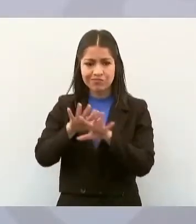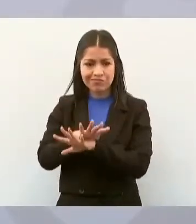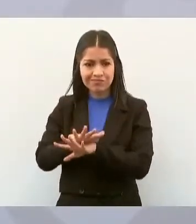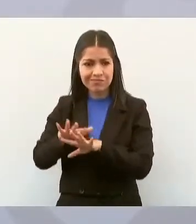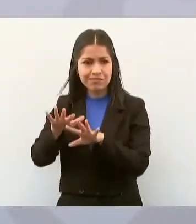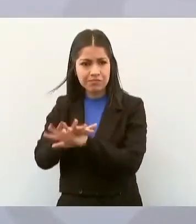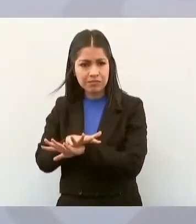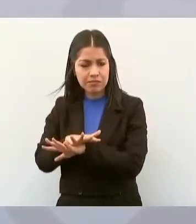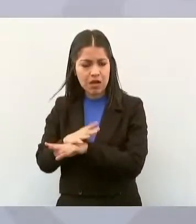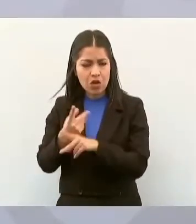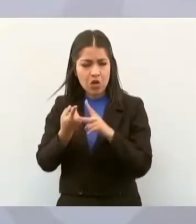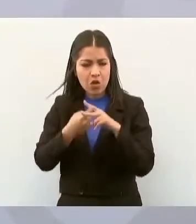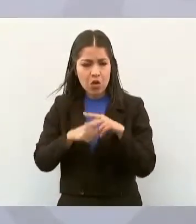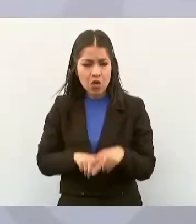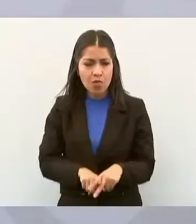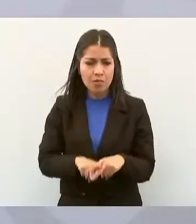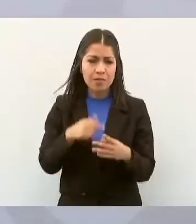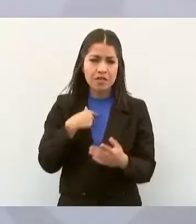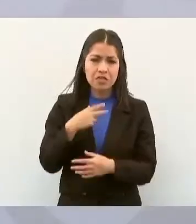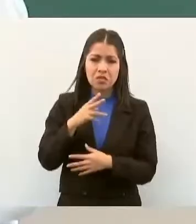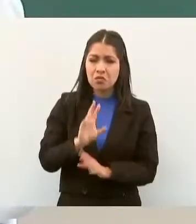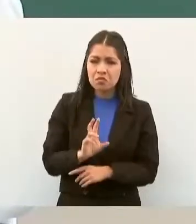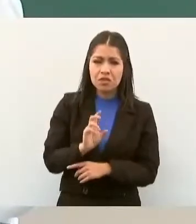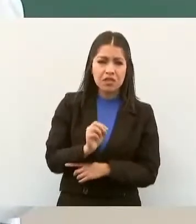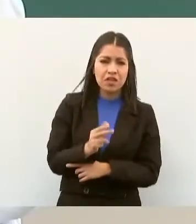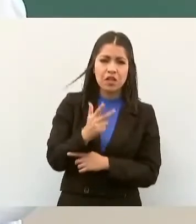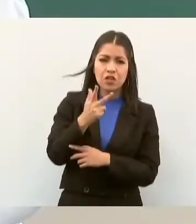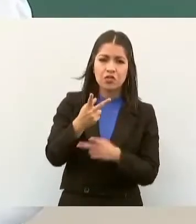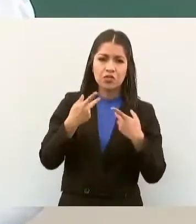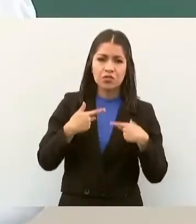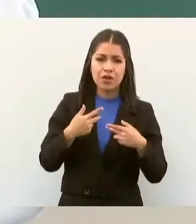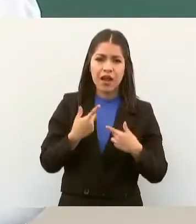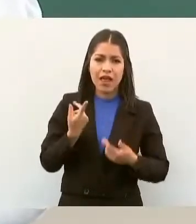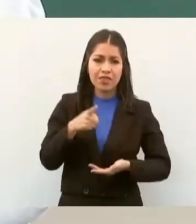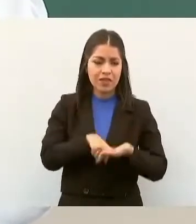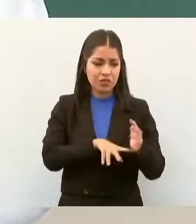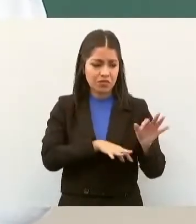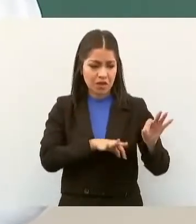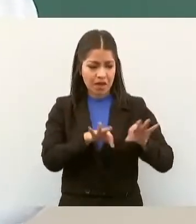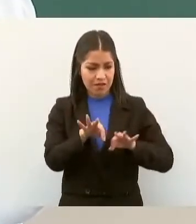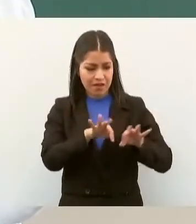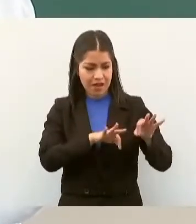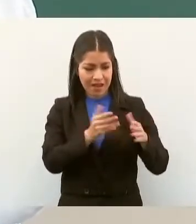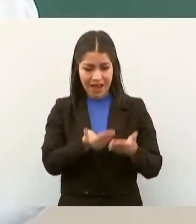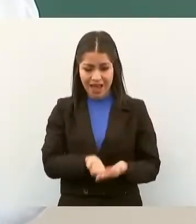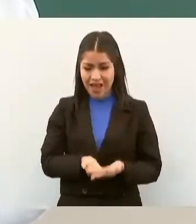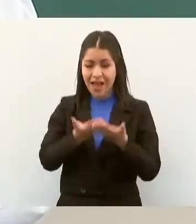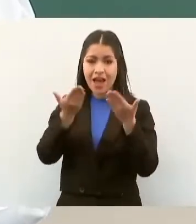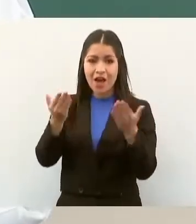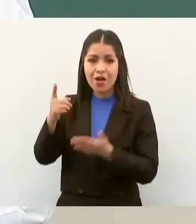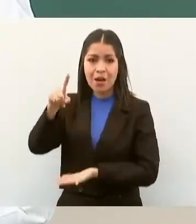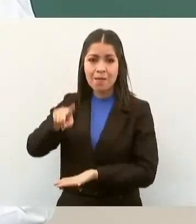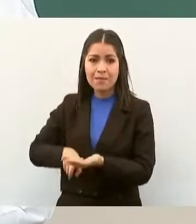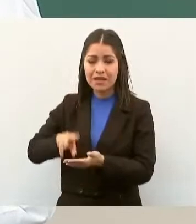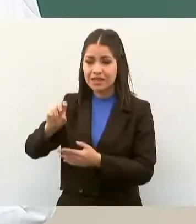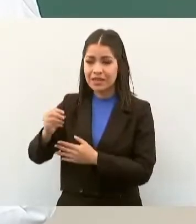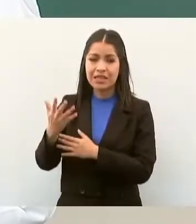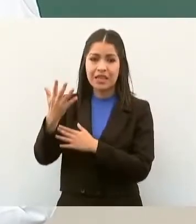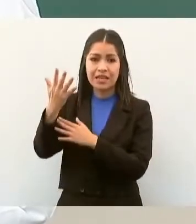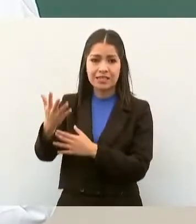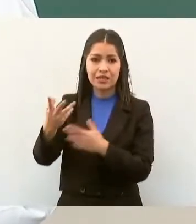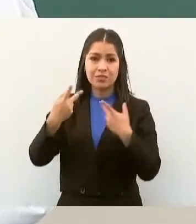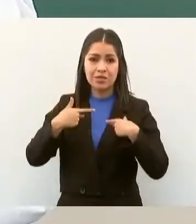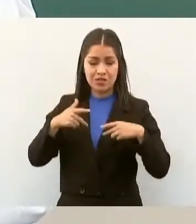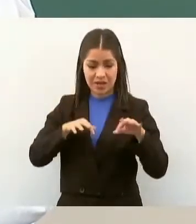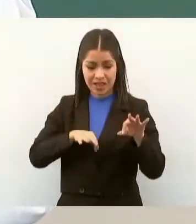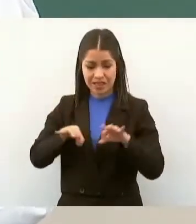cual inició con una plantilla de 38 personas. Actualmente somos 1,035